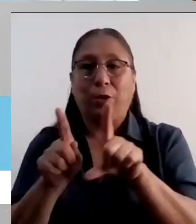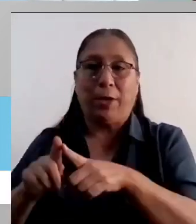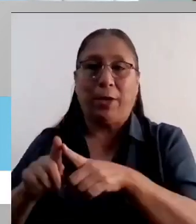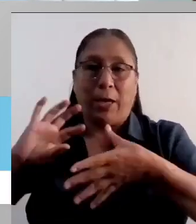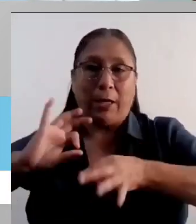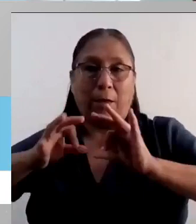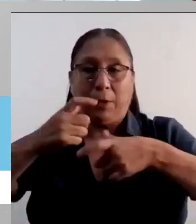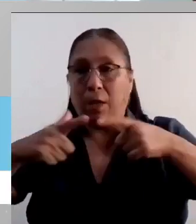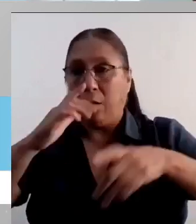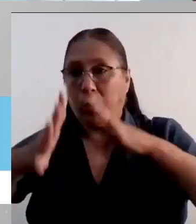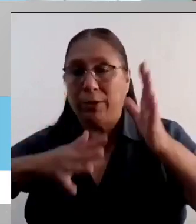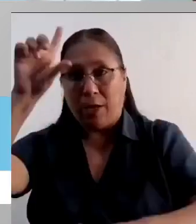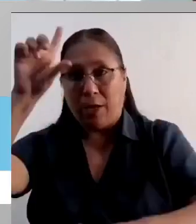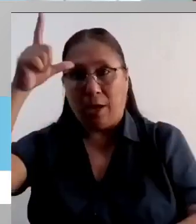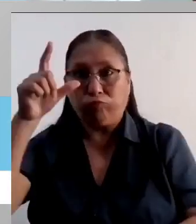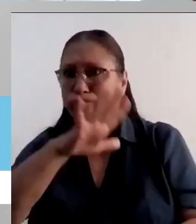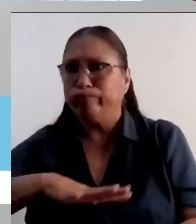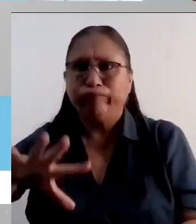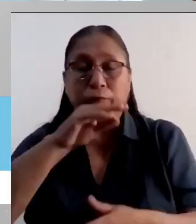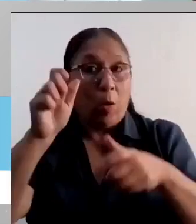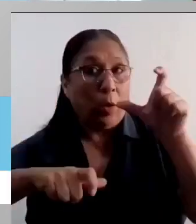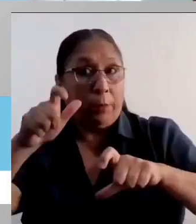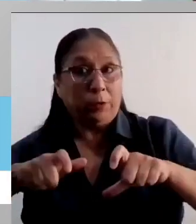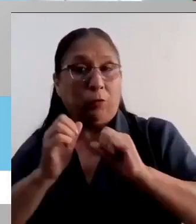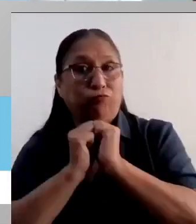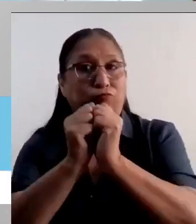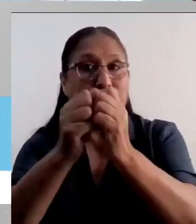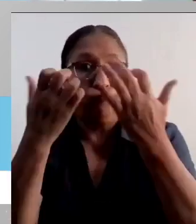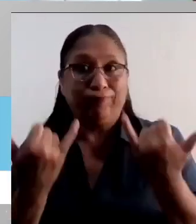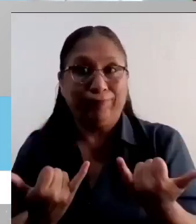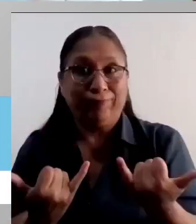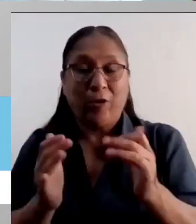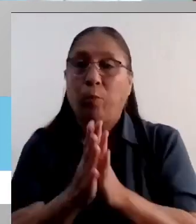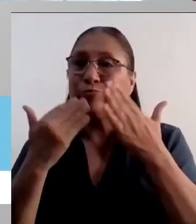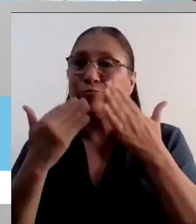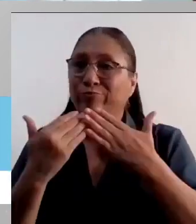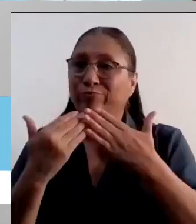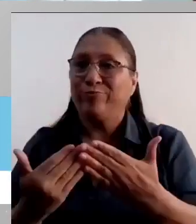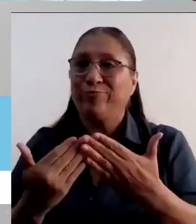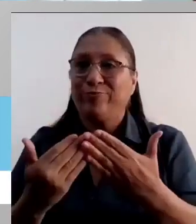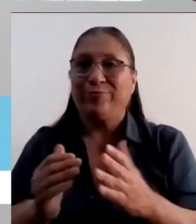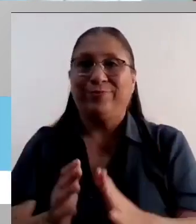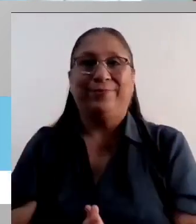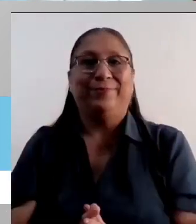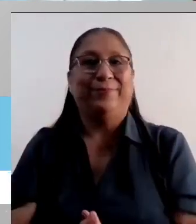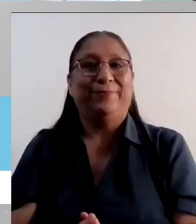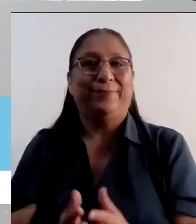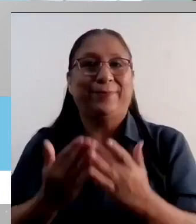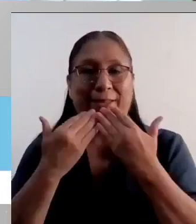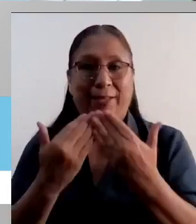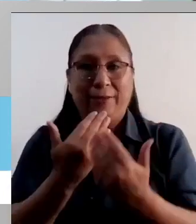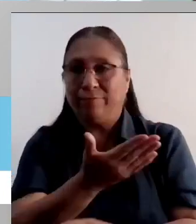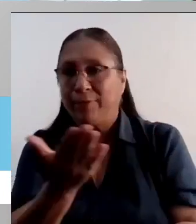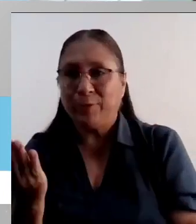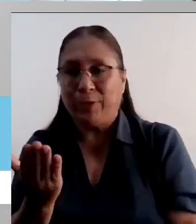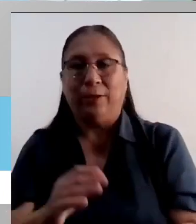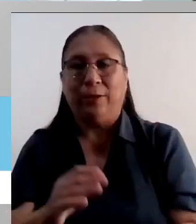lengua de señas, y a todas las personas que nos han acompañado el día de hoy. Muchas gracias. Muchas gracias a ustedes. Hasta luego.